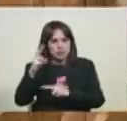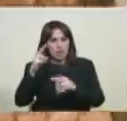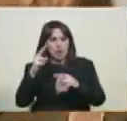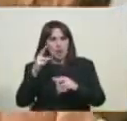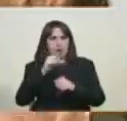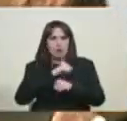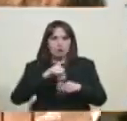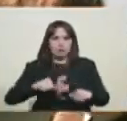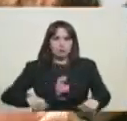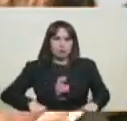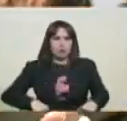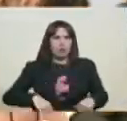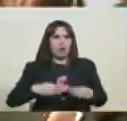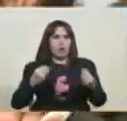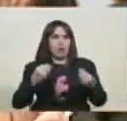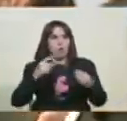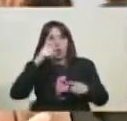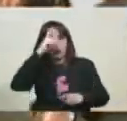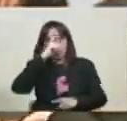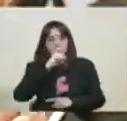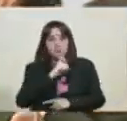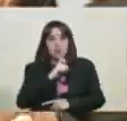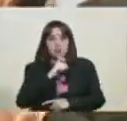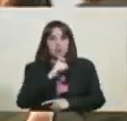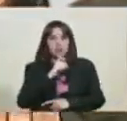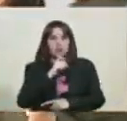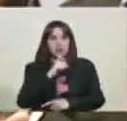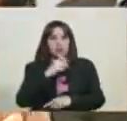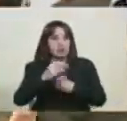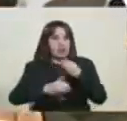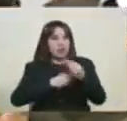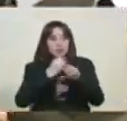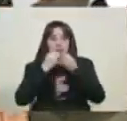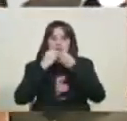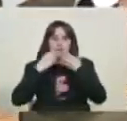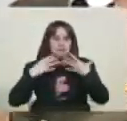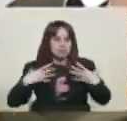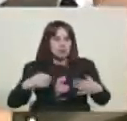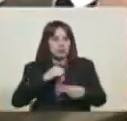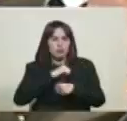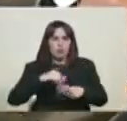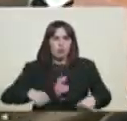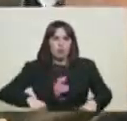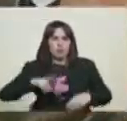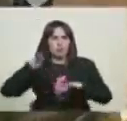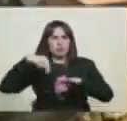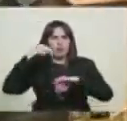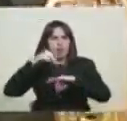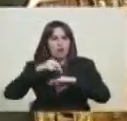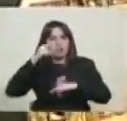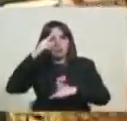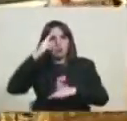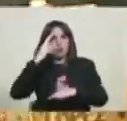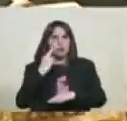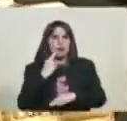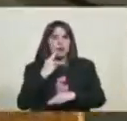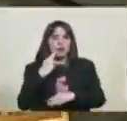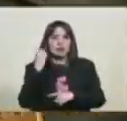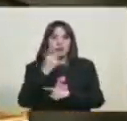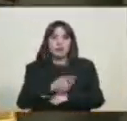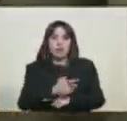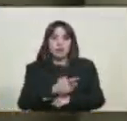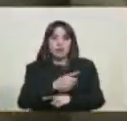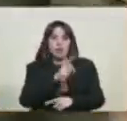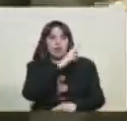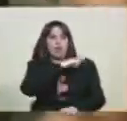un acto sagrado como es el aniversario de nuestra querida, hermosa y gloriosa Guardia Nacional Bolivariana. Tenemos que planificar, General Padrino,